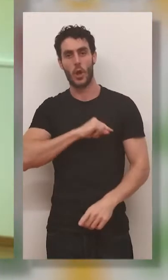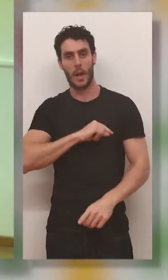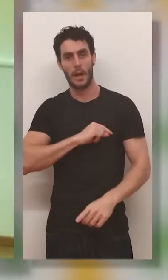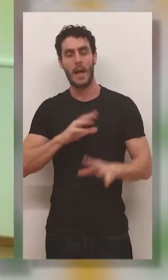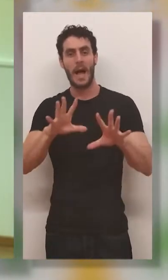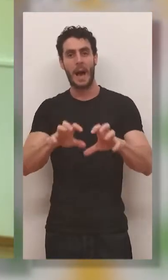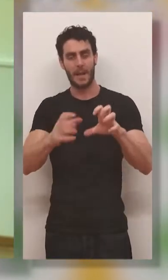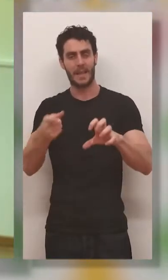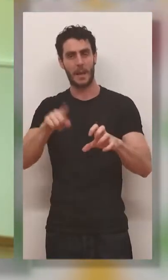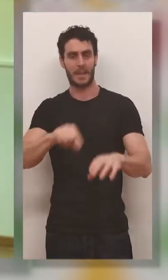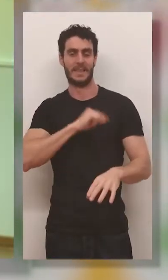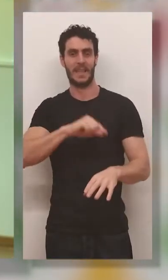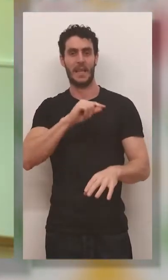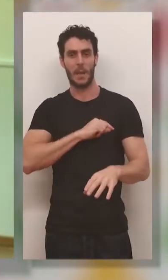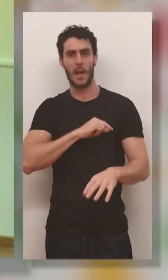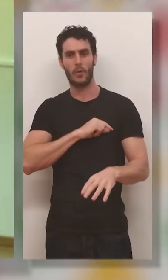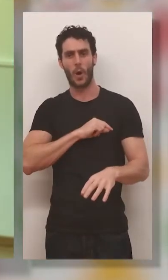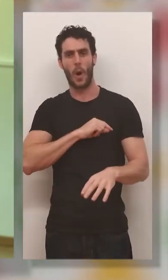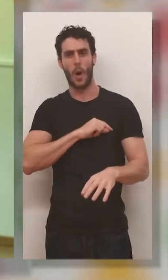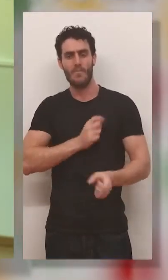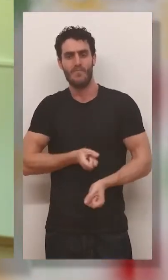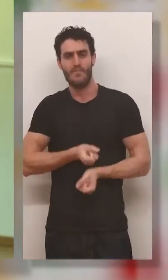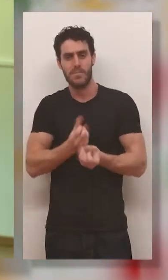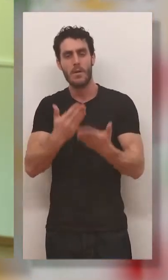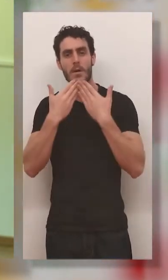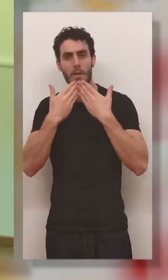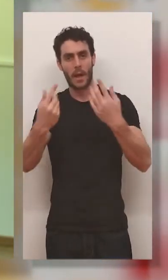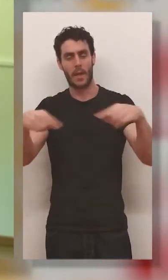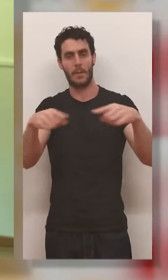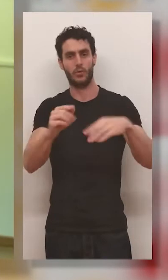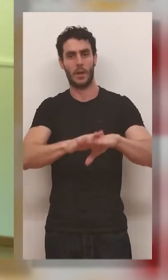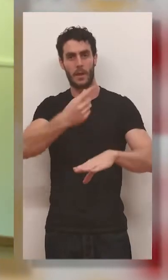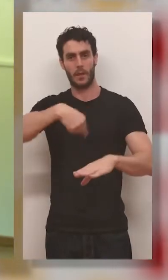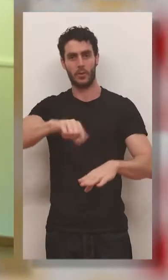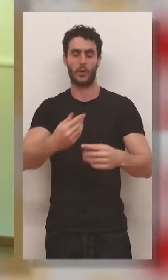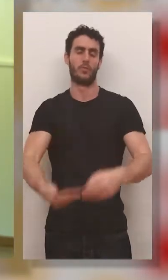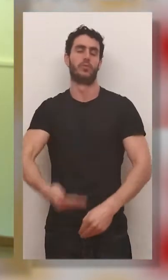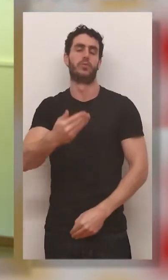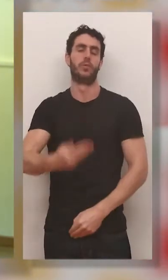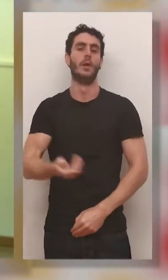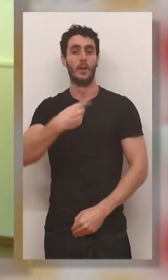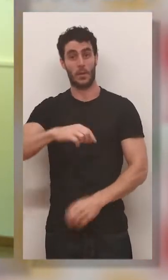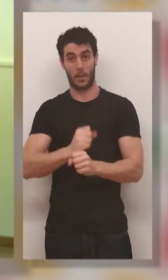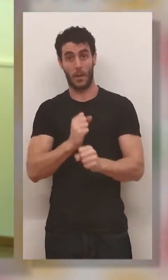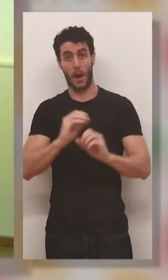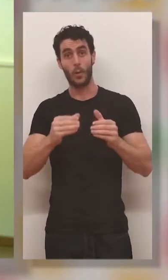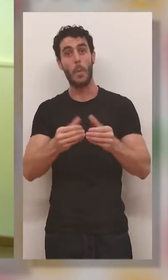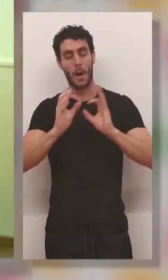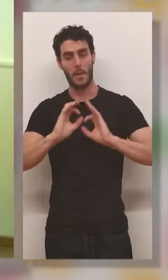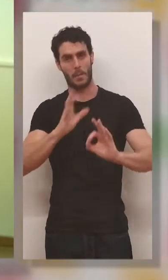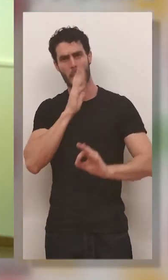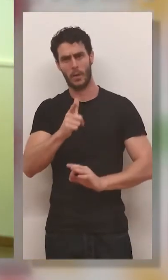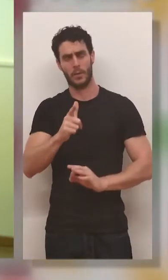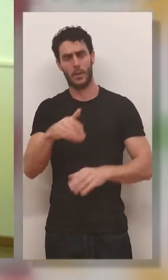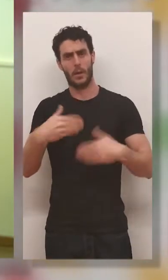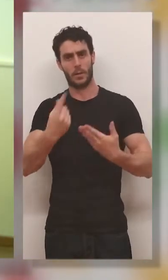aprender a canalizar esos sentimientos a través de la música para nosotros es muy importante. Trabajamos mucho con grupos, especialmente por eso,